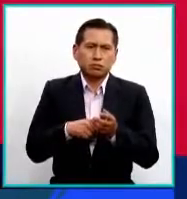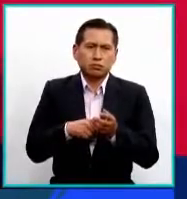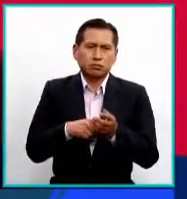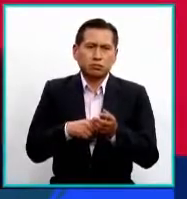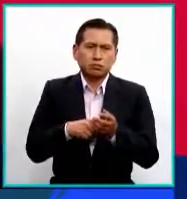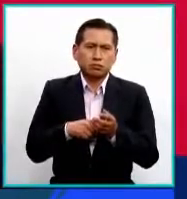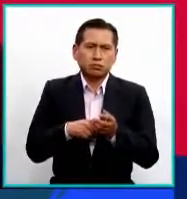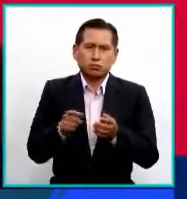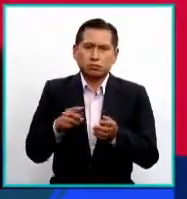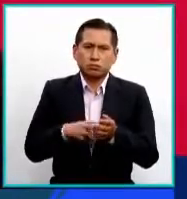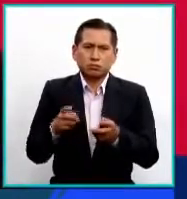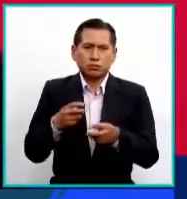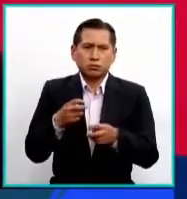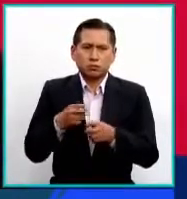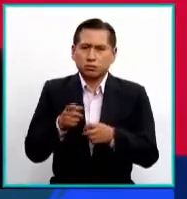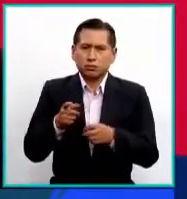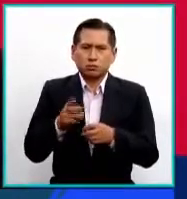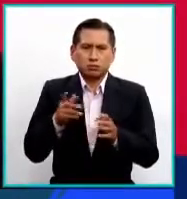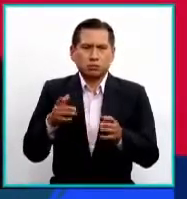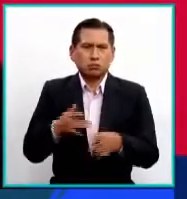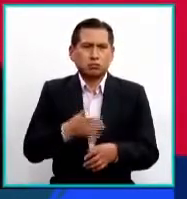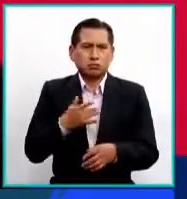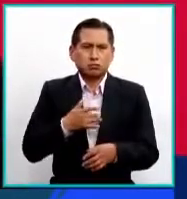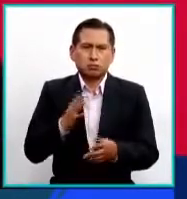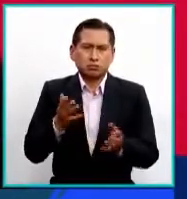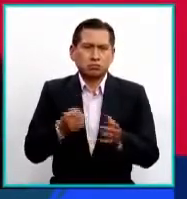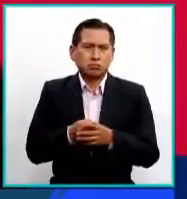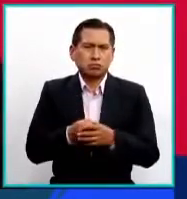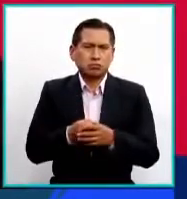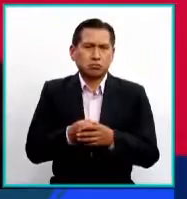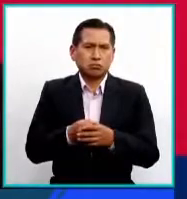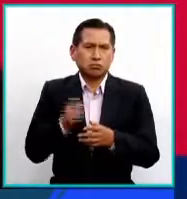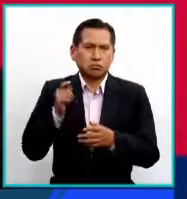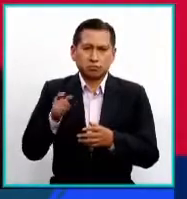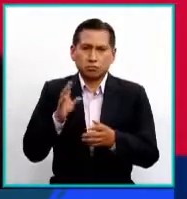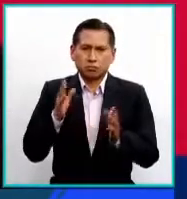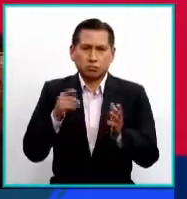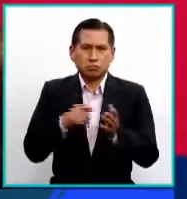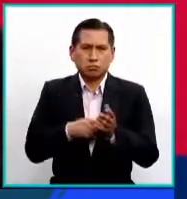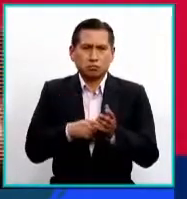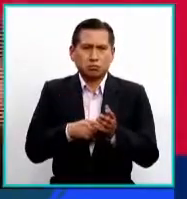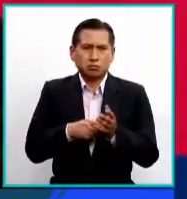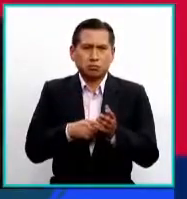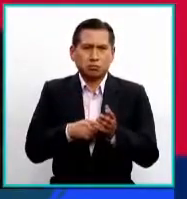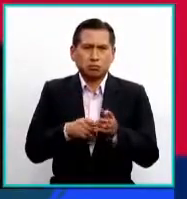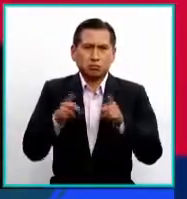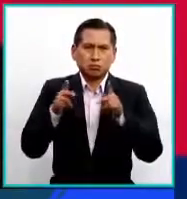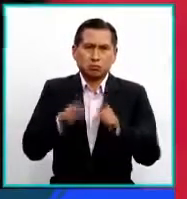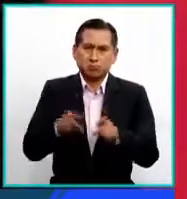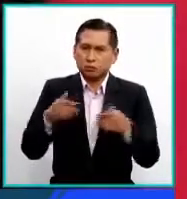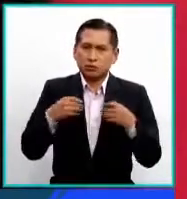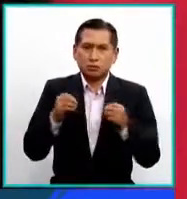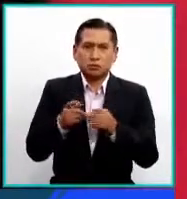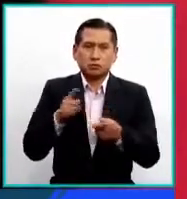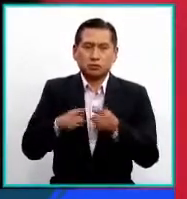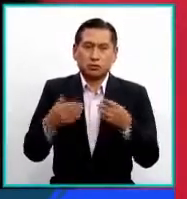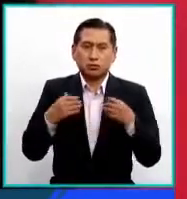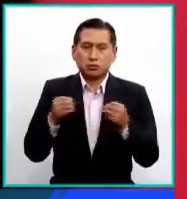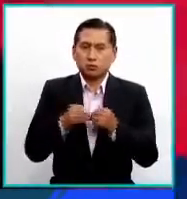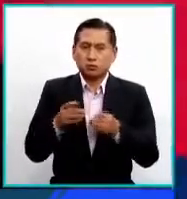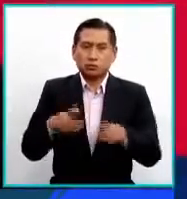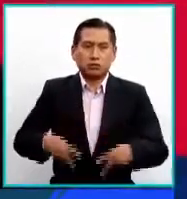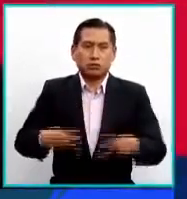este fue un lindo grupo que se formó así como, o sea, tenía que pasar parece. Vinieron las personas que se quedaron y fuimos amigos, no sé, para toda la